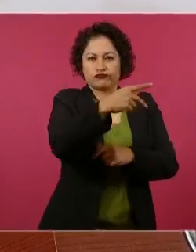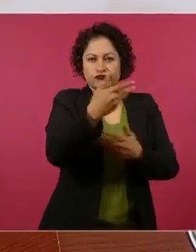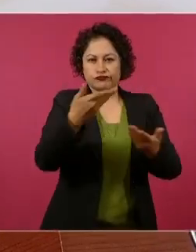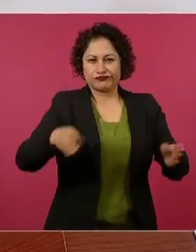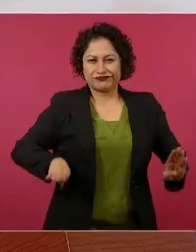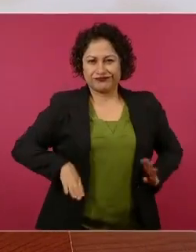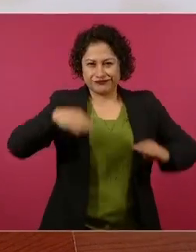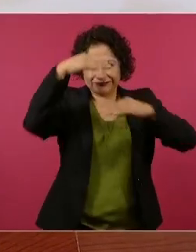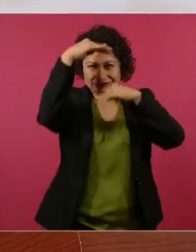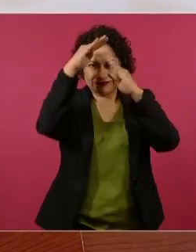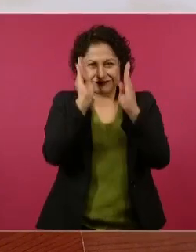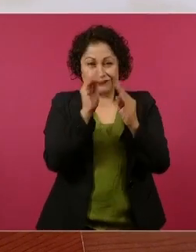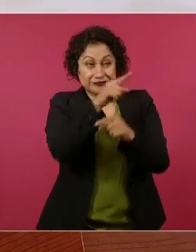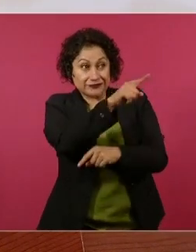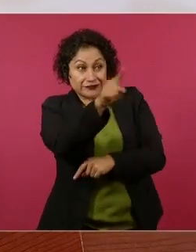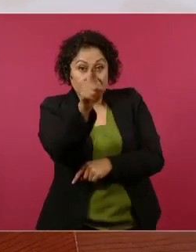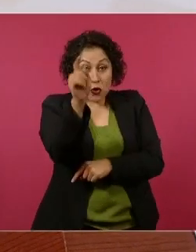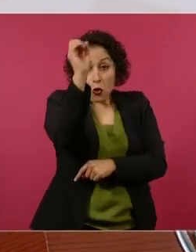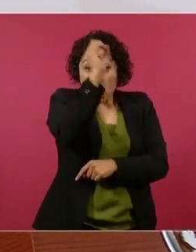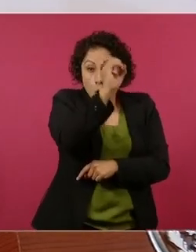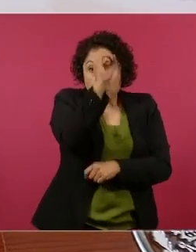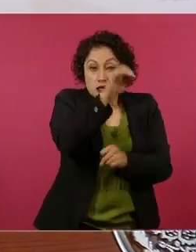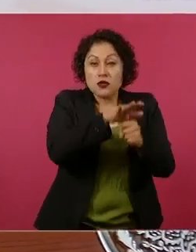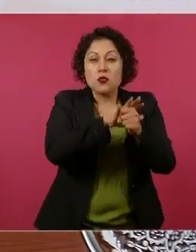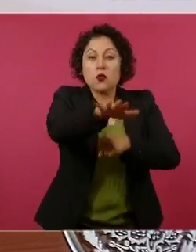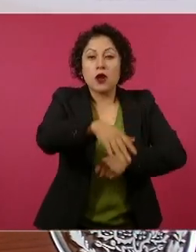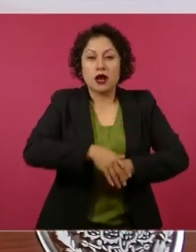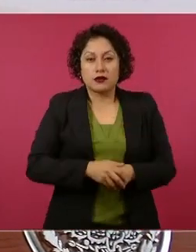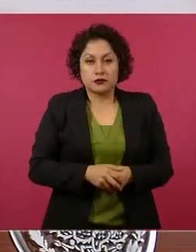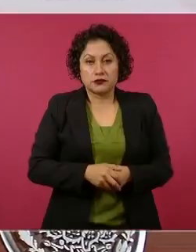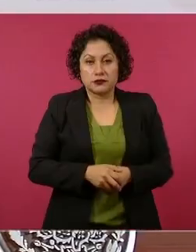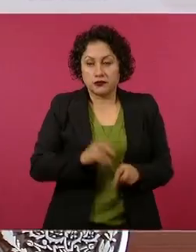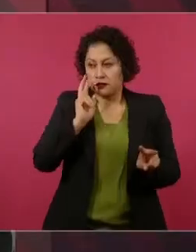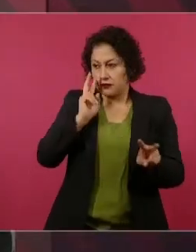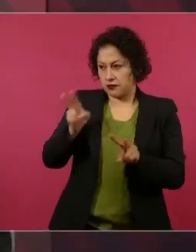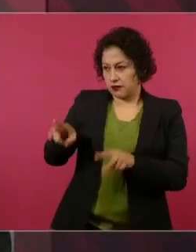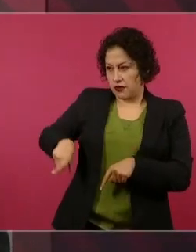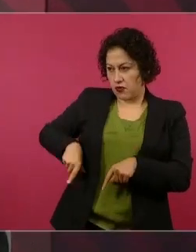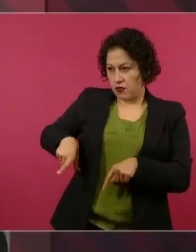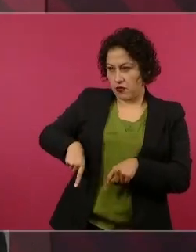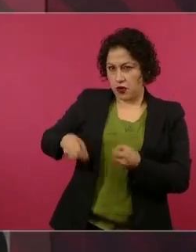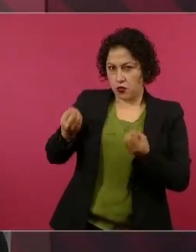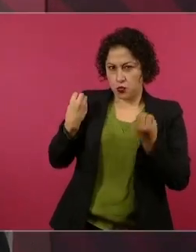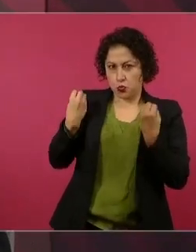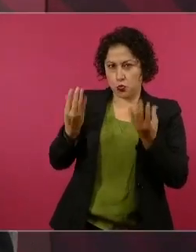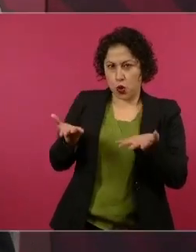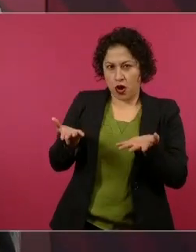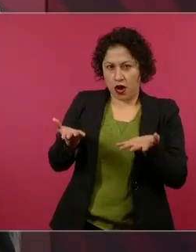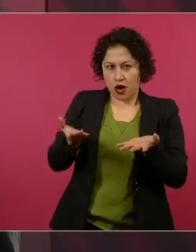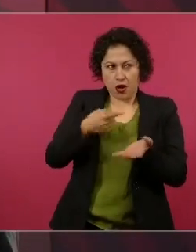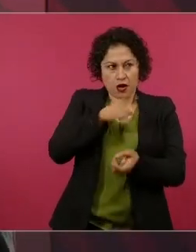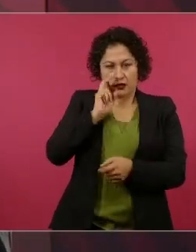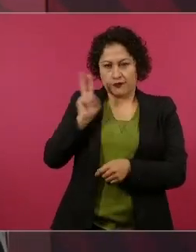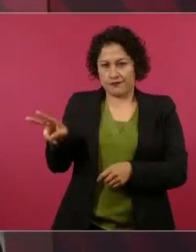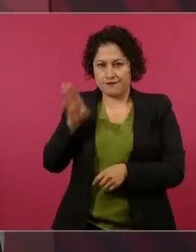el que el Estado cumpla con su responsabilidad social y que el Estado